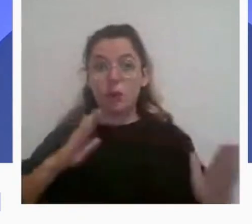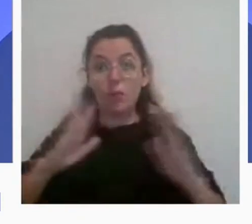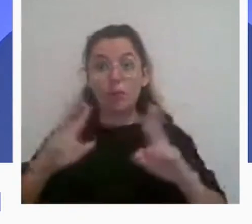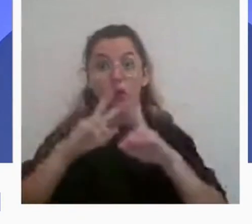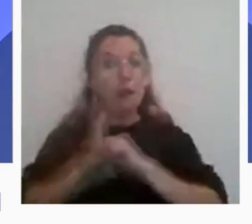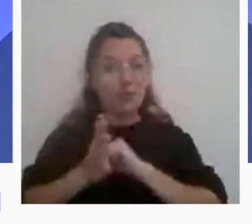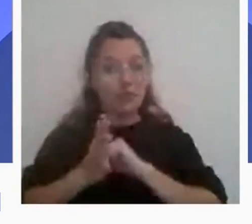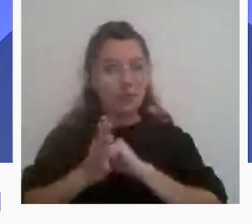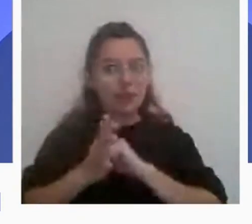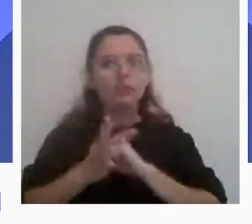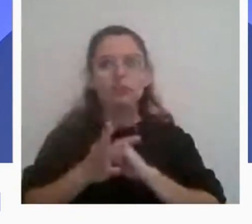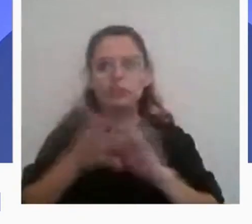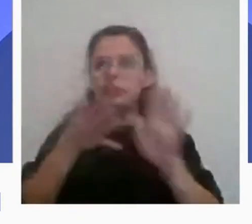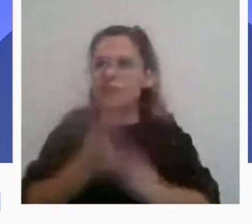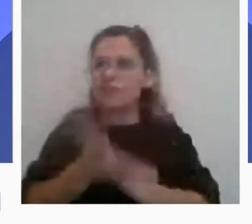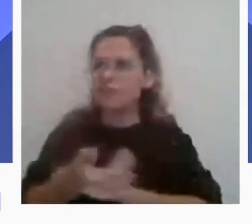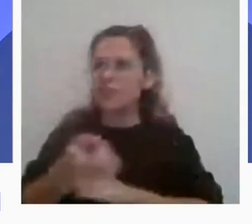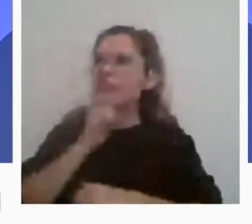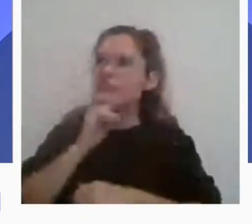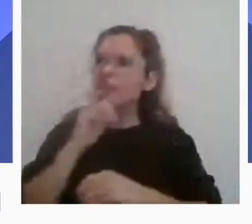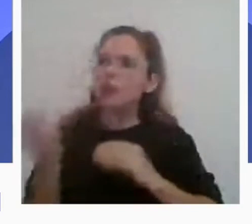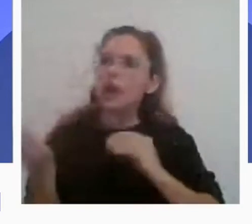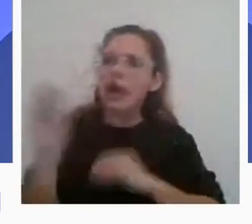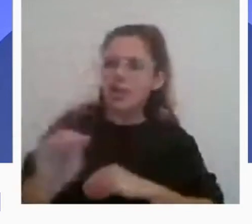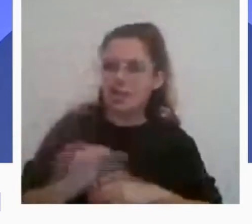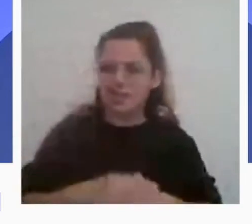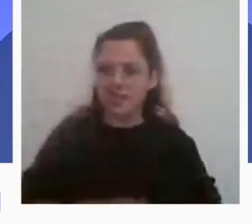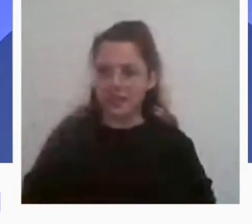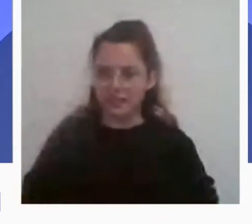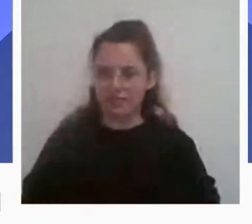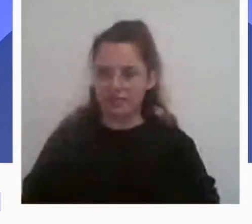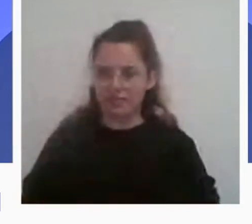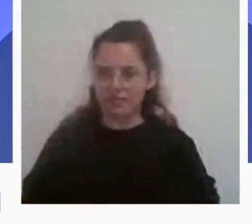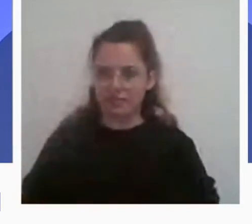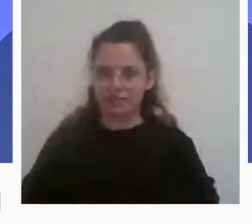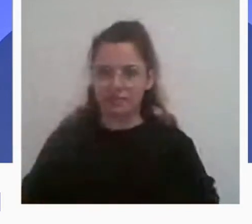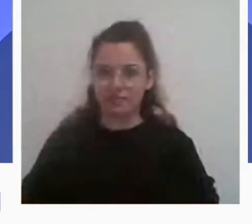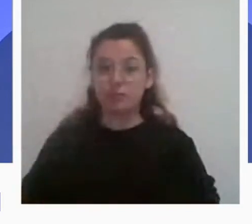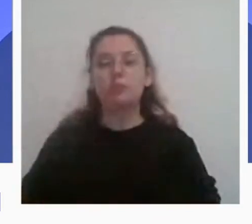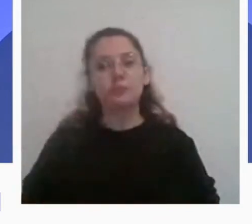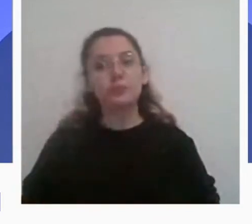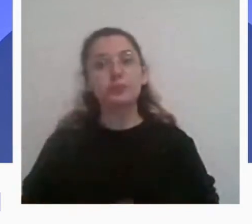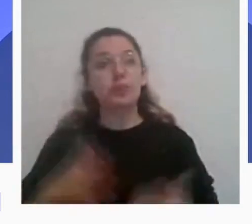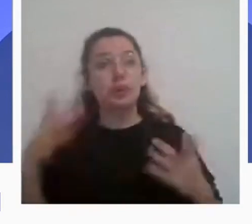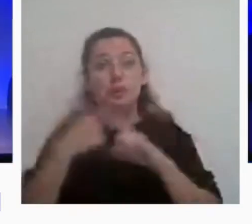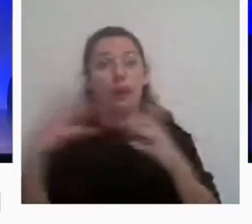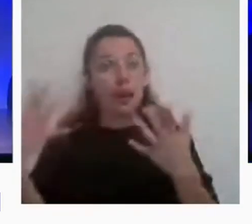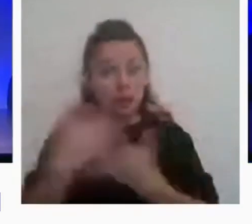dificultad añadida, lo ha sido para todos, pero especialmente seguro para poner en marcha algo, bueno, relativamente nuevo,